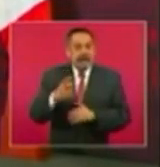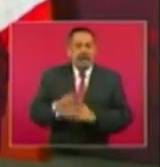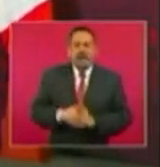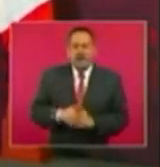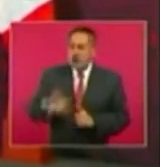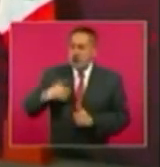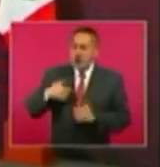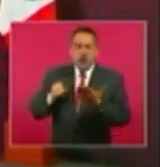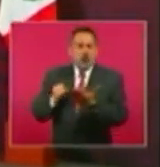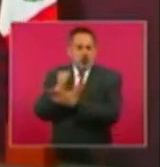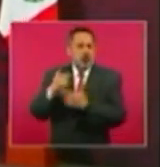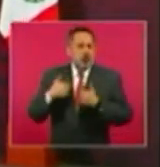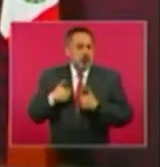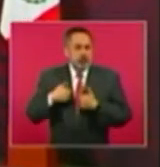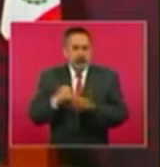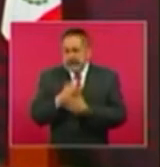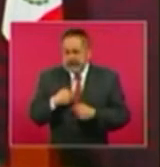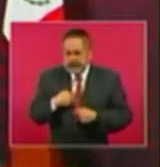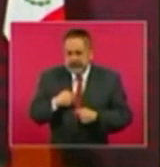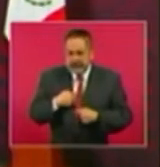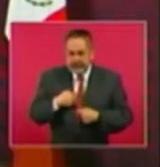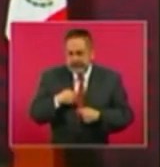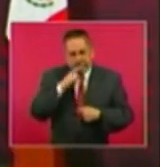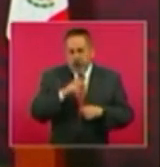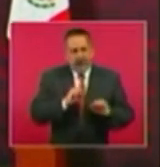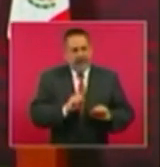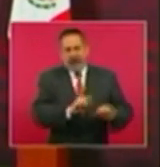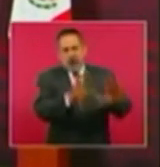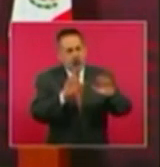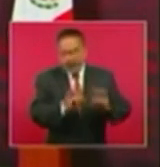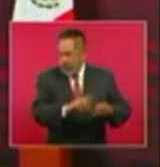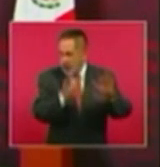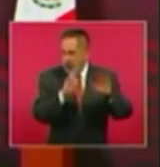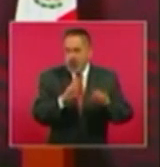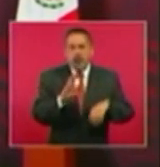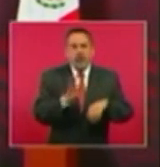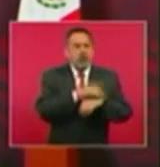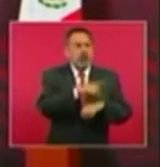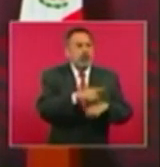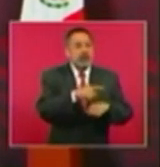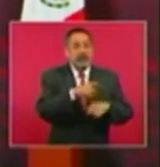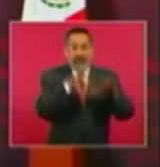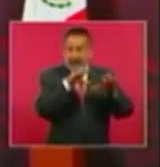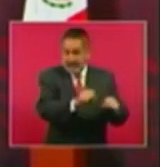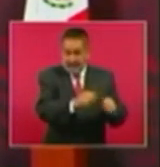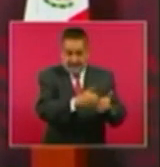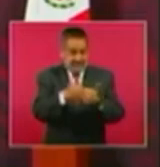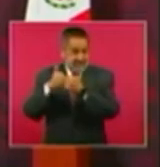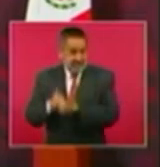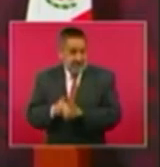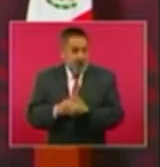que también en la rueda de prensa del día de hoy se dio la información. Entonces, si esto tenía algo que ver justo